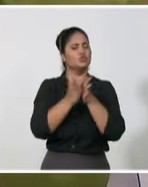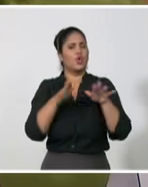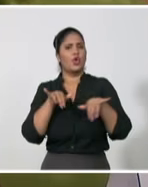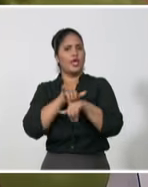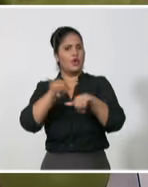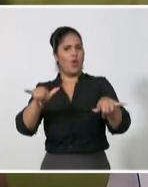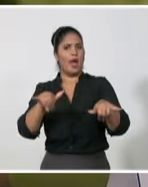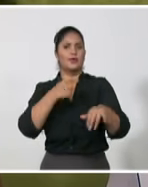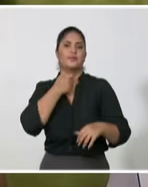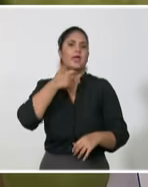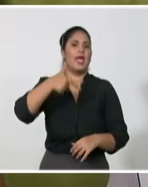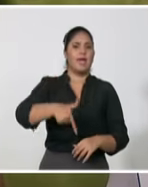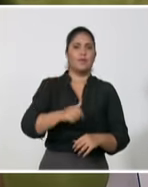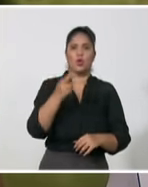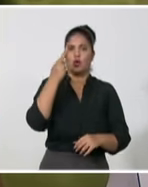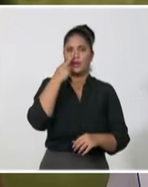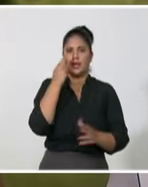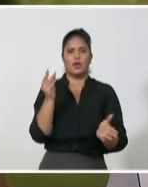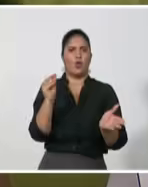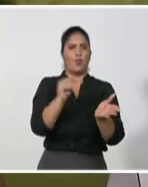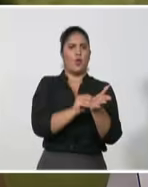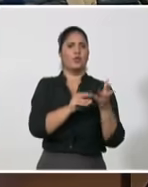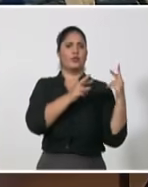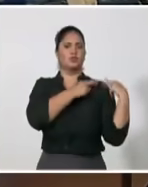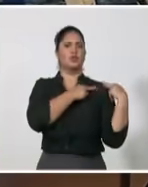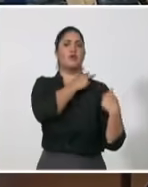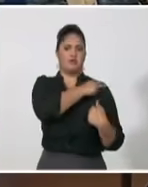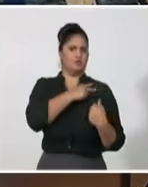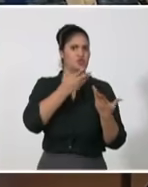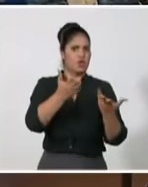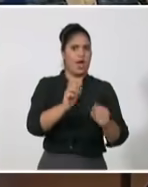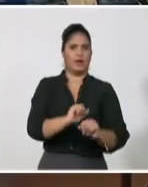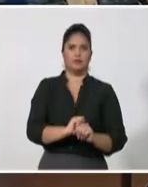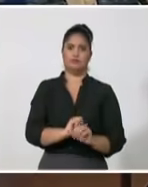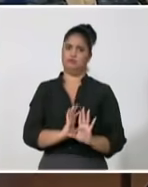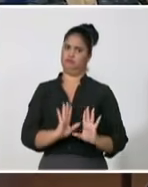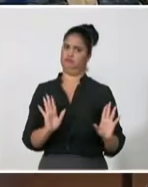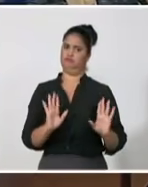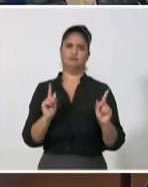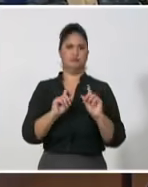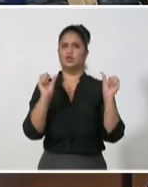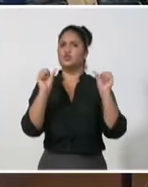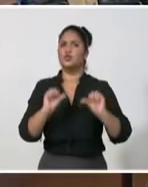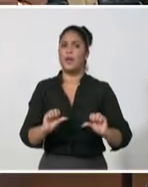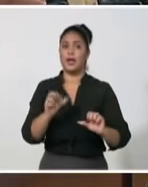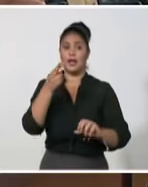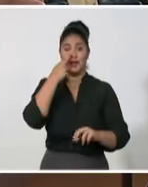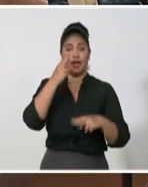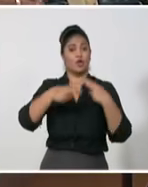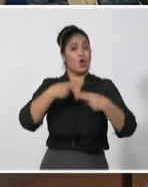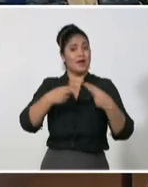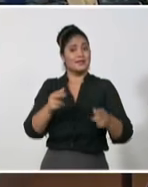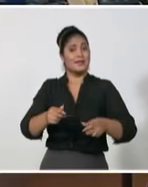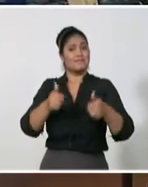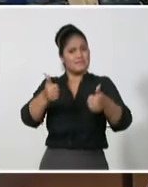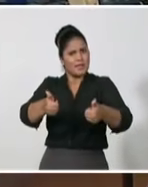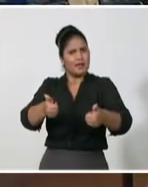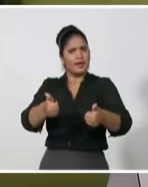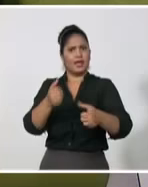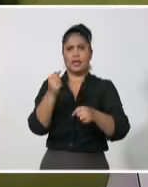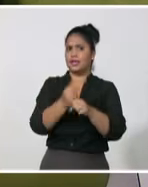demostrar lo que no quiere decir para que nadie piense que no me ha encontrado obstáculos y que indiscutiblemente